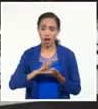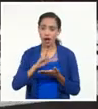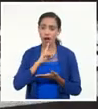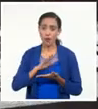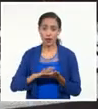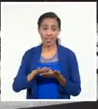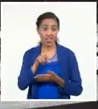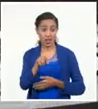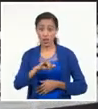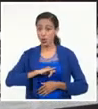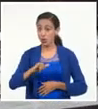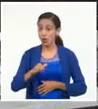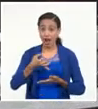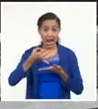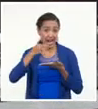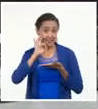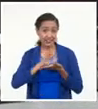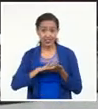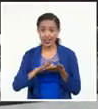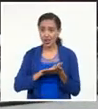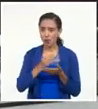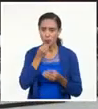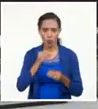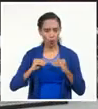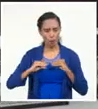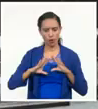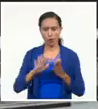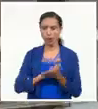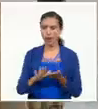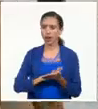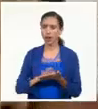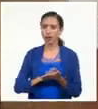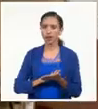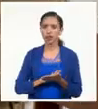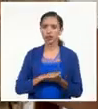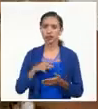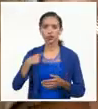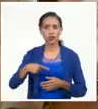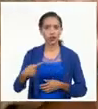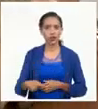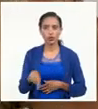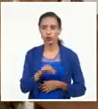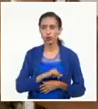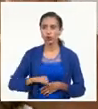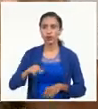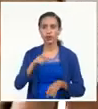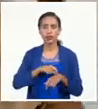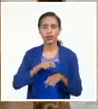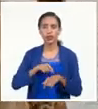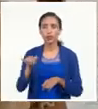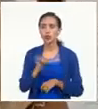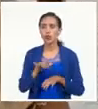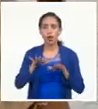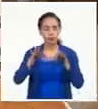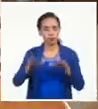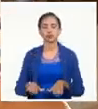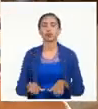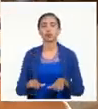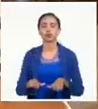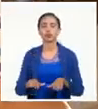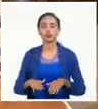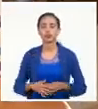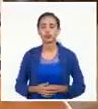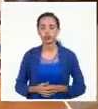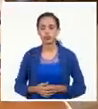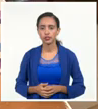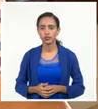tampoco. Ni un café, aunque fuera madrugada, no, no, no, eso era seguido, porque es como si el tiempo se detuviera. Él se